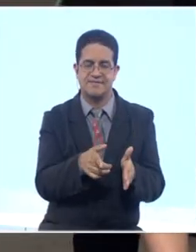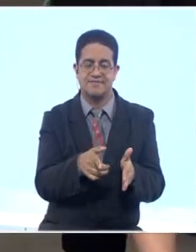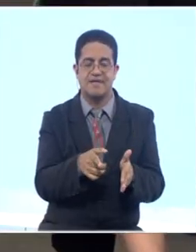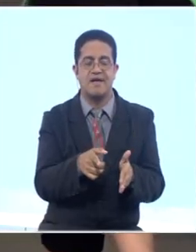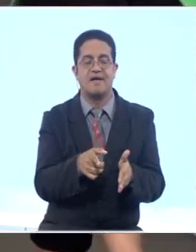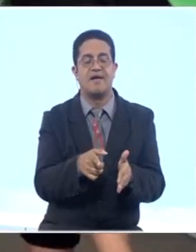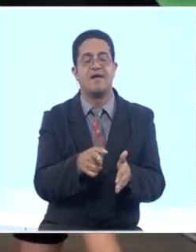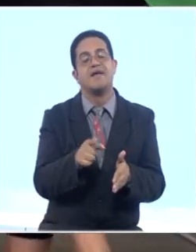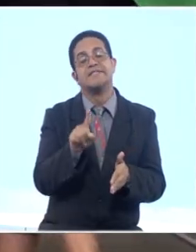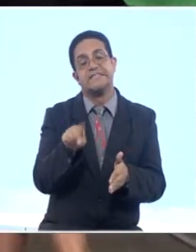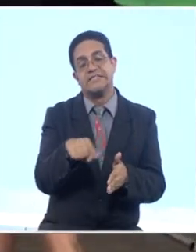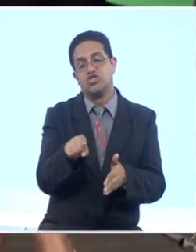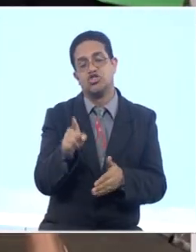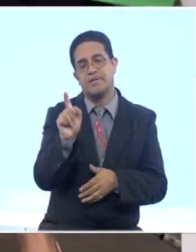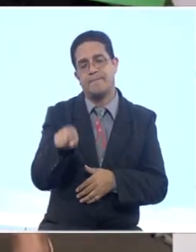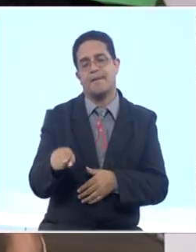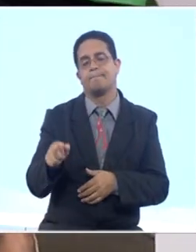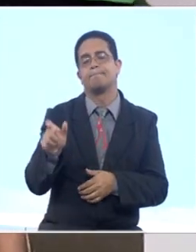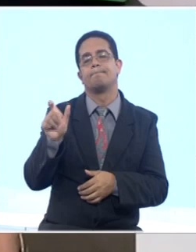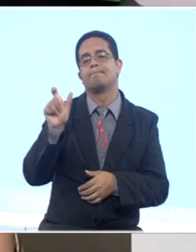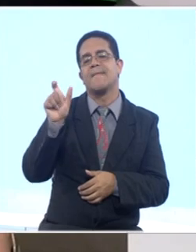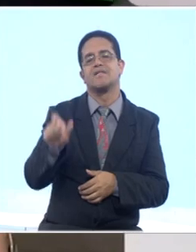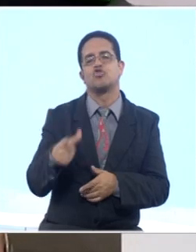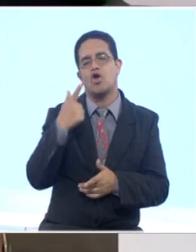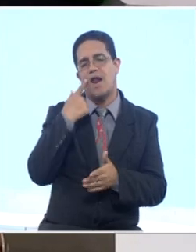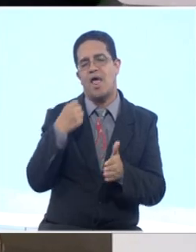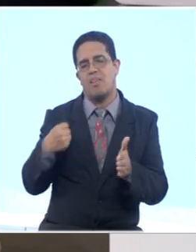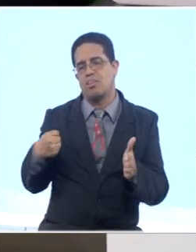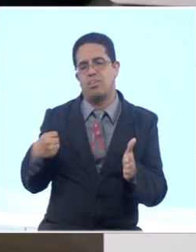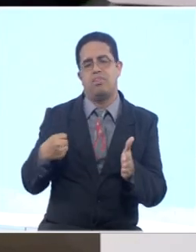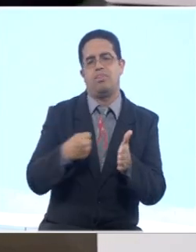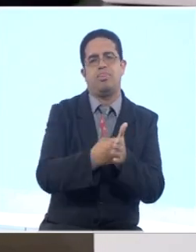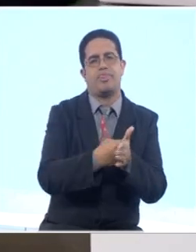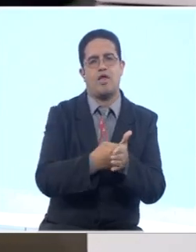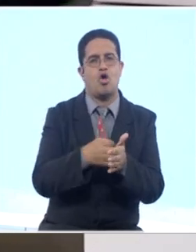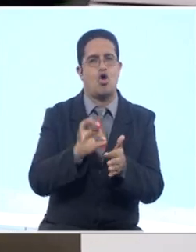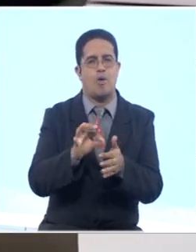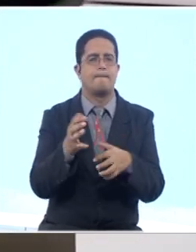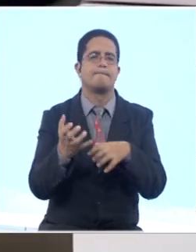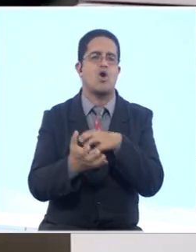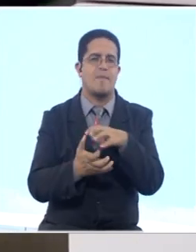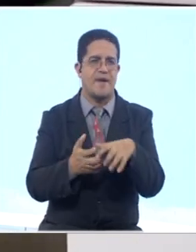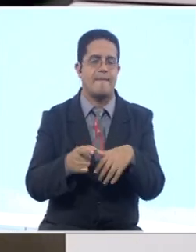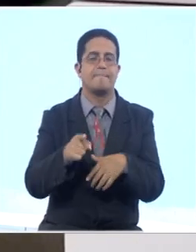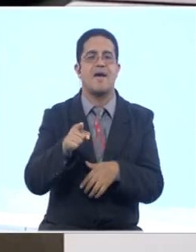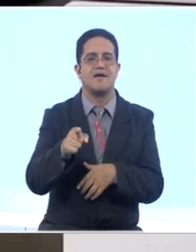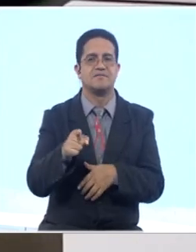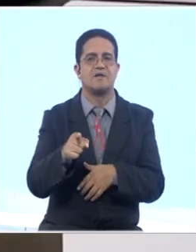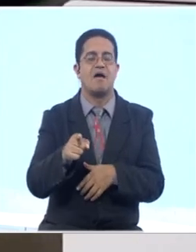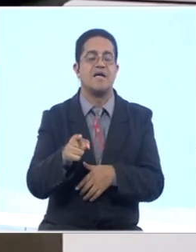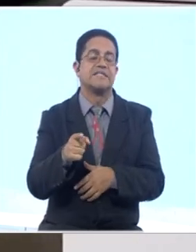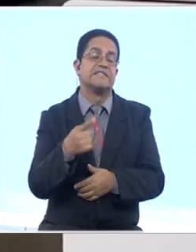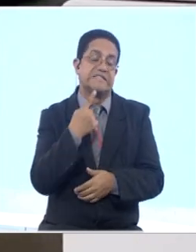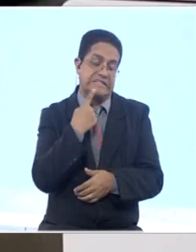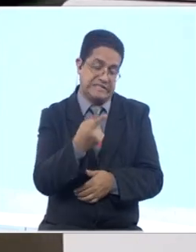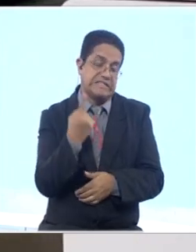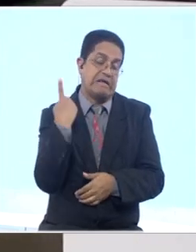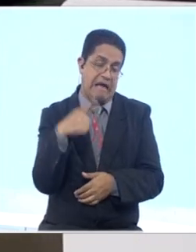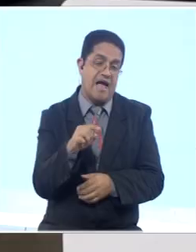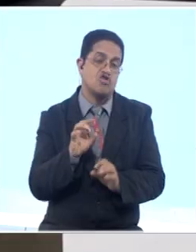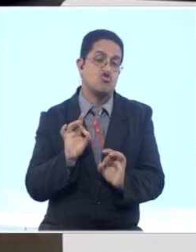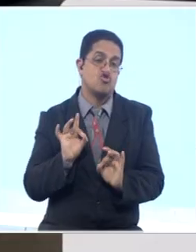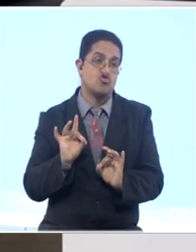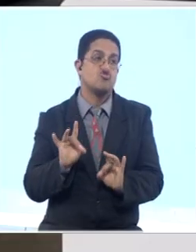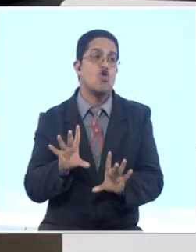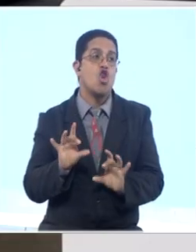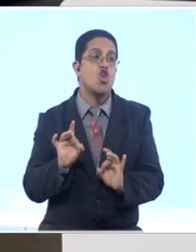estudios de imágenes, sino que también una persona que haya tenido un traumatismo, una lesión o accidente, el cual tenga y refiera dolor y manifiesta a través